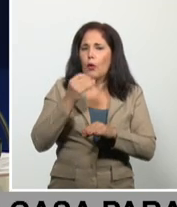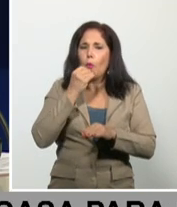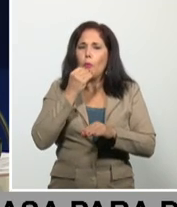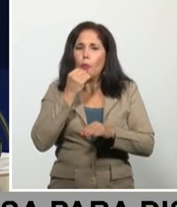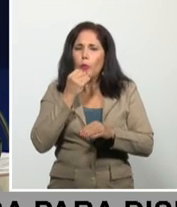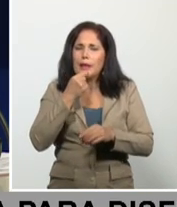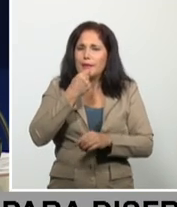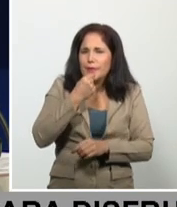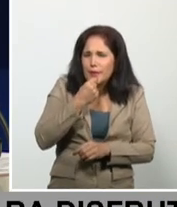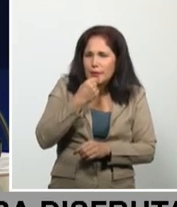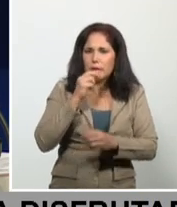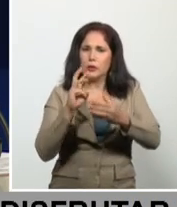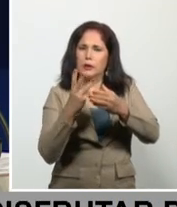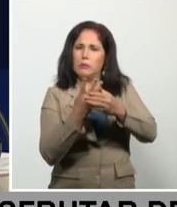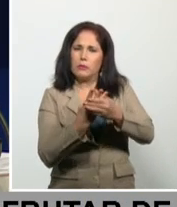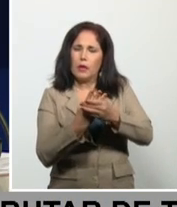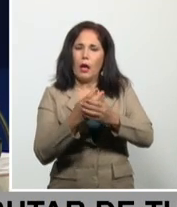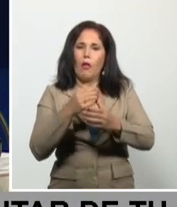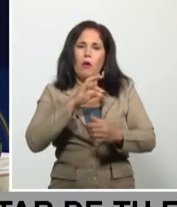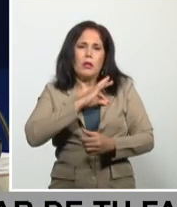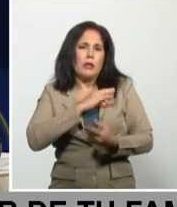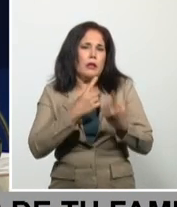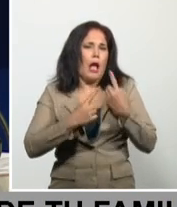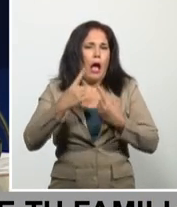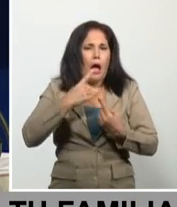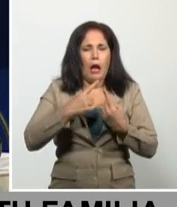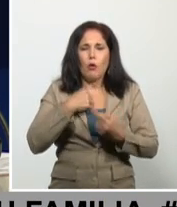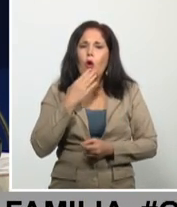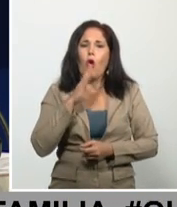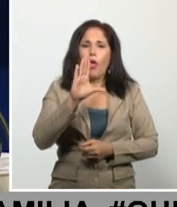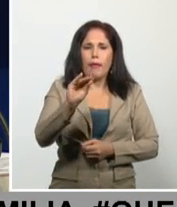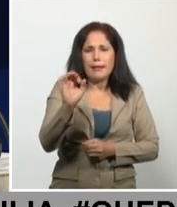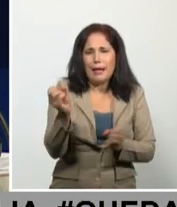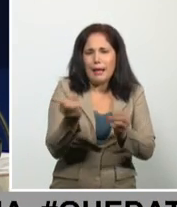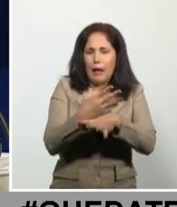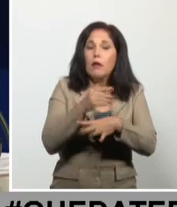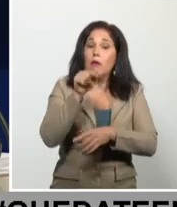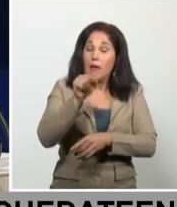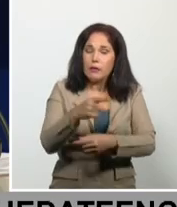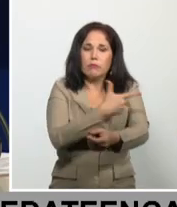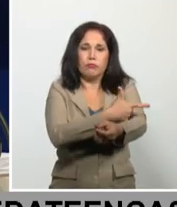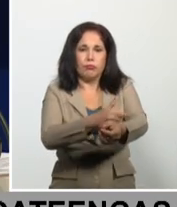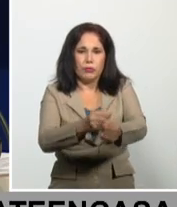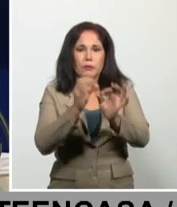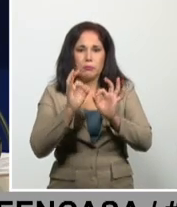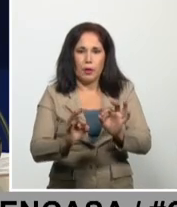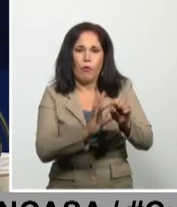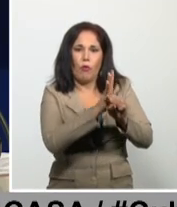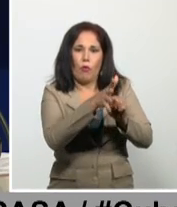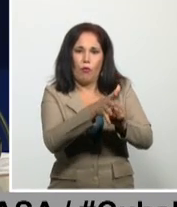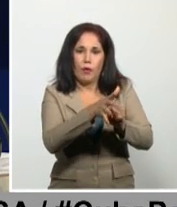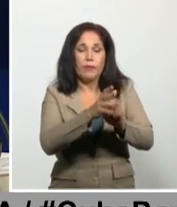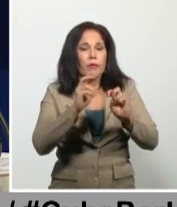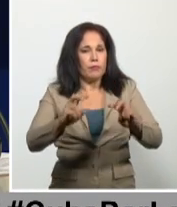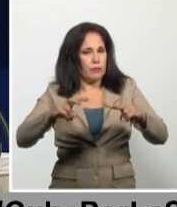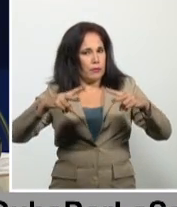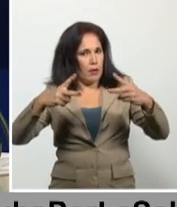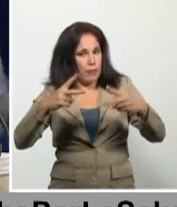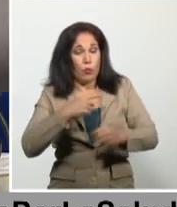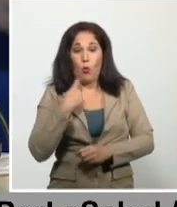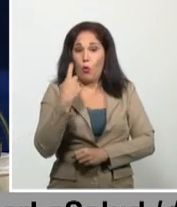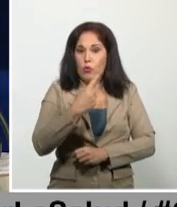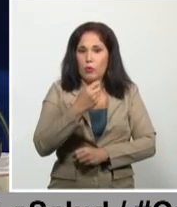y a veces tienen síntomas y no lo manifiestan, de forma tal de que se pueda encontrar. Reitero, nosotros, porque